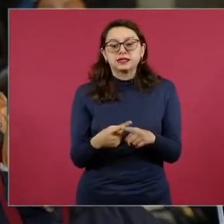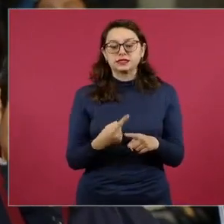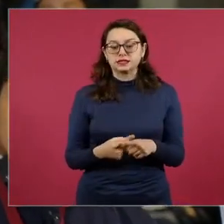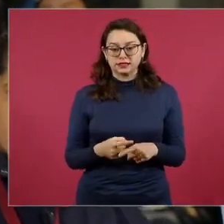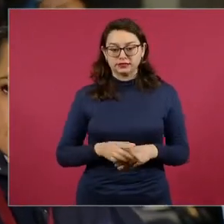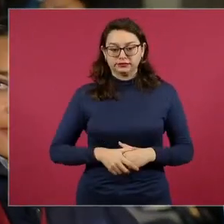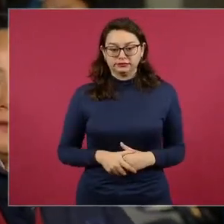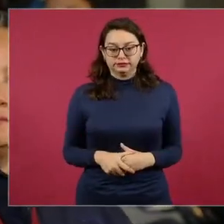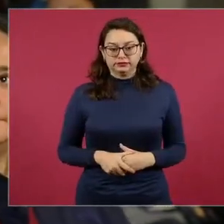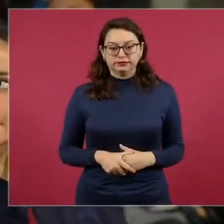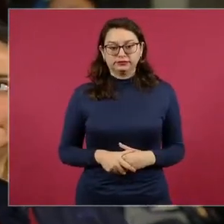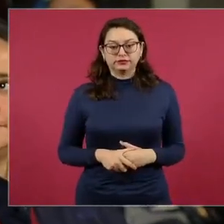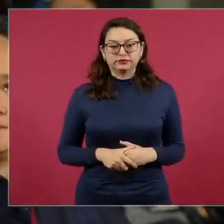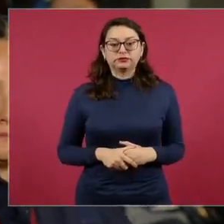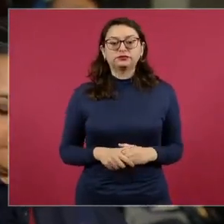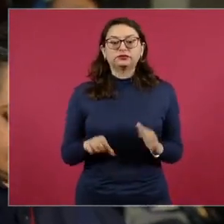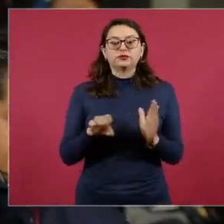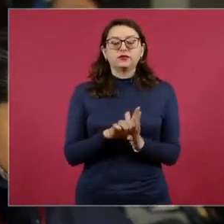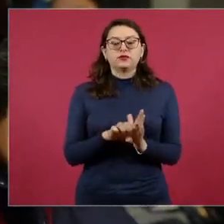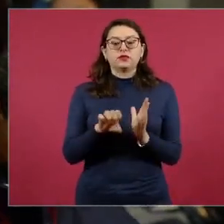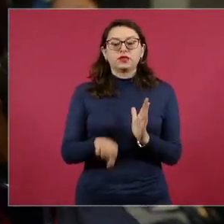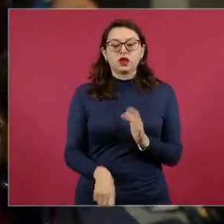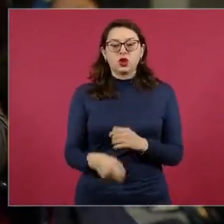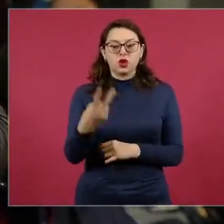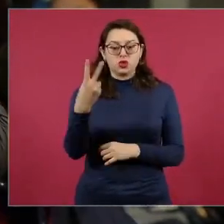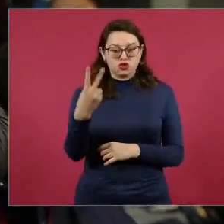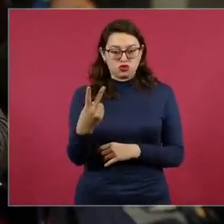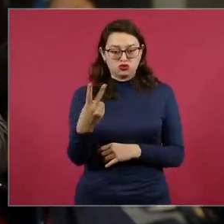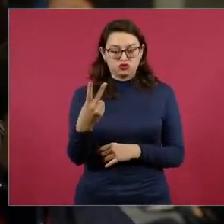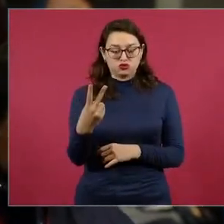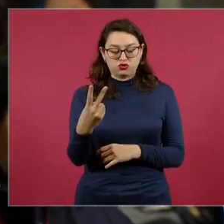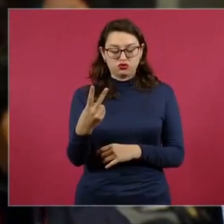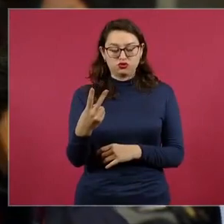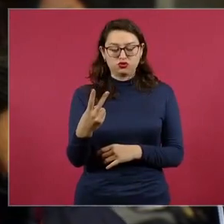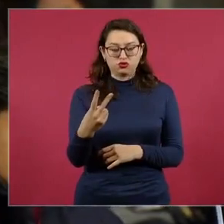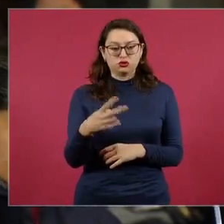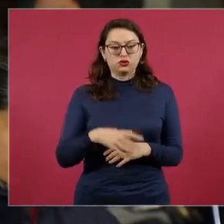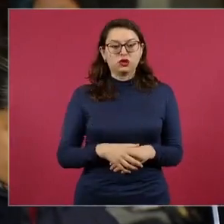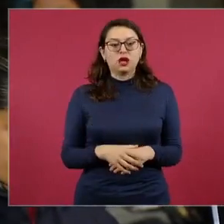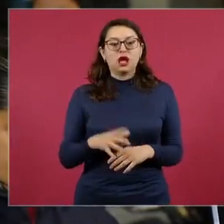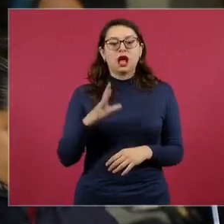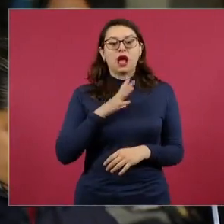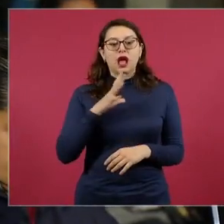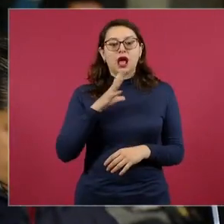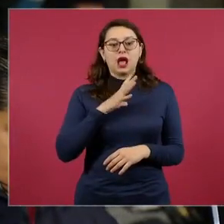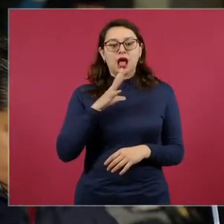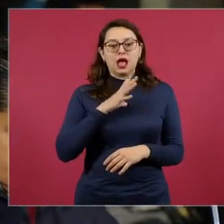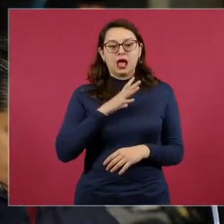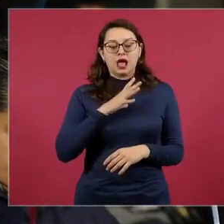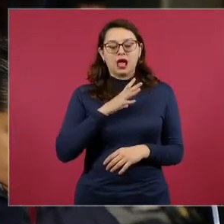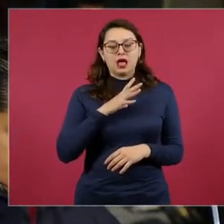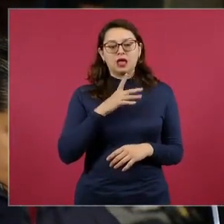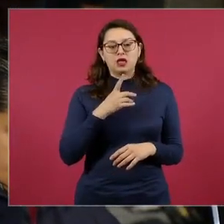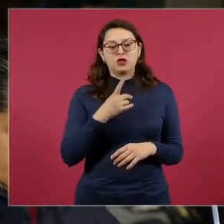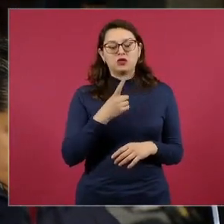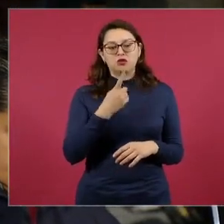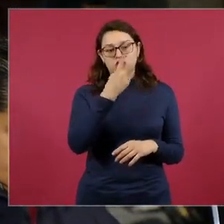hay un caso, hay dos casos de una organización que se llama Acción por los Derechos